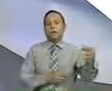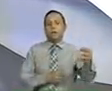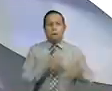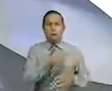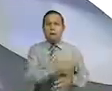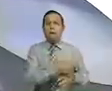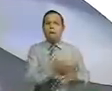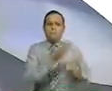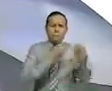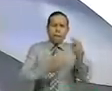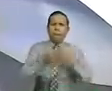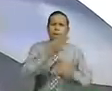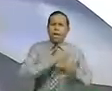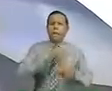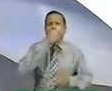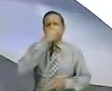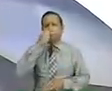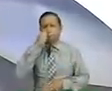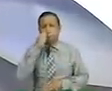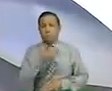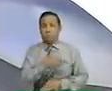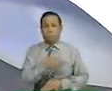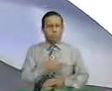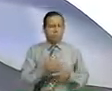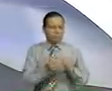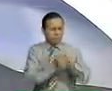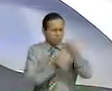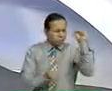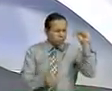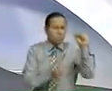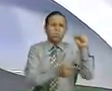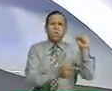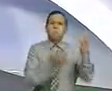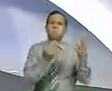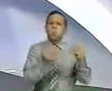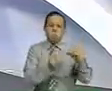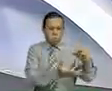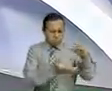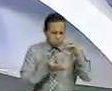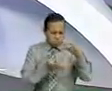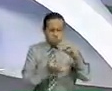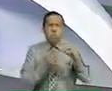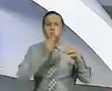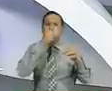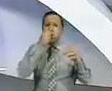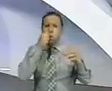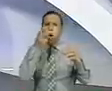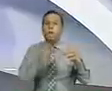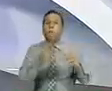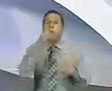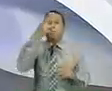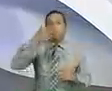tráfico de drogas. Entre las evidencias hay varios kilos de estupefacientes y un arma de fuego.